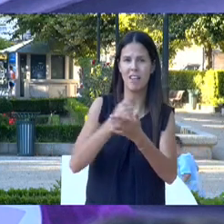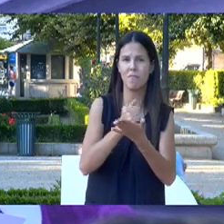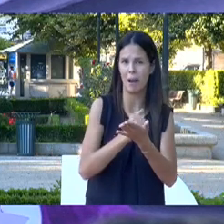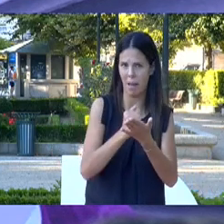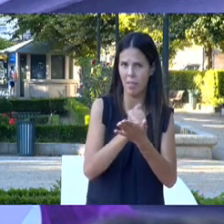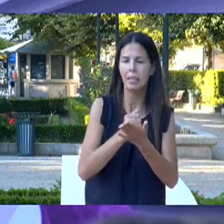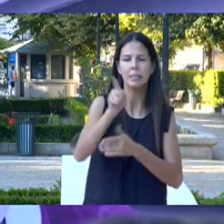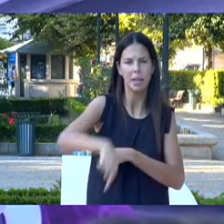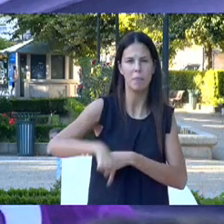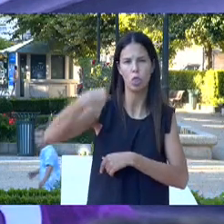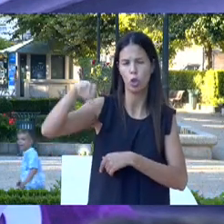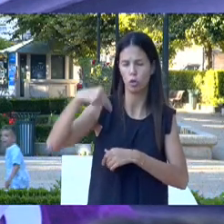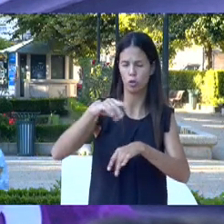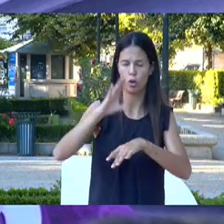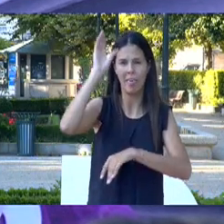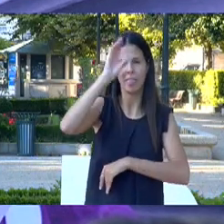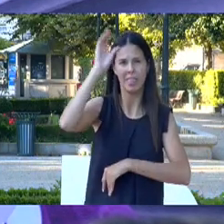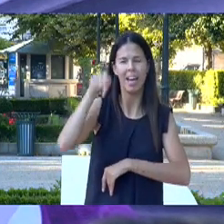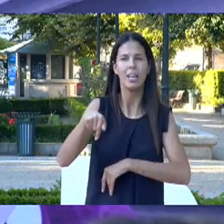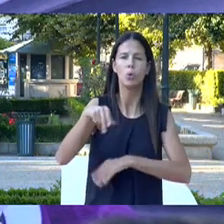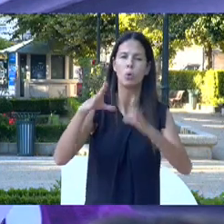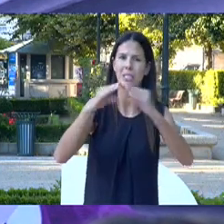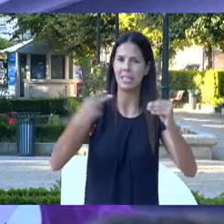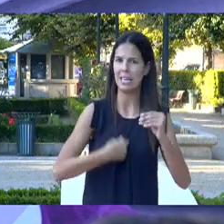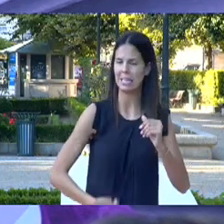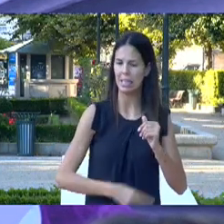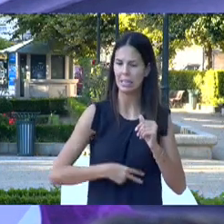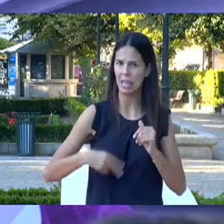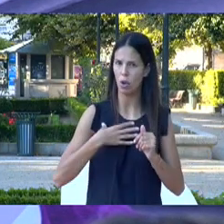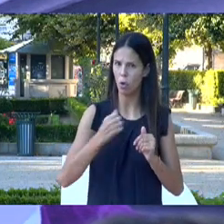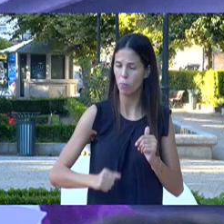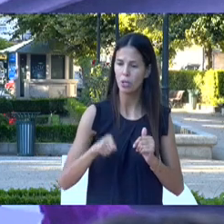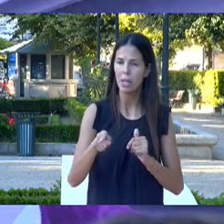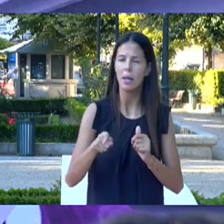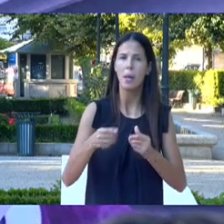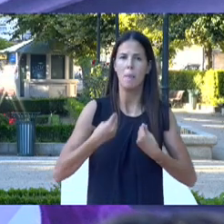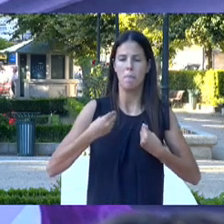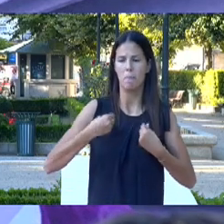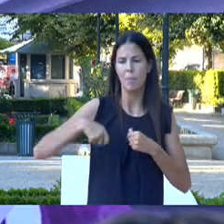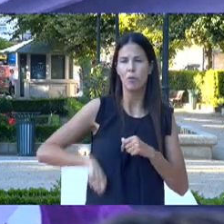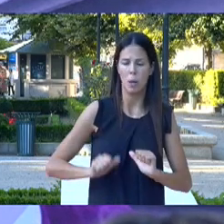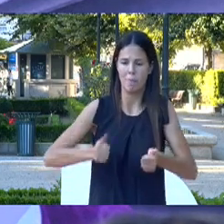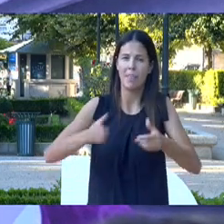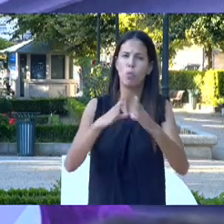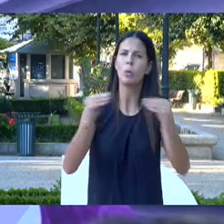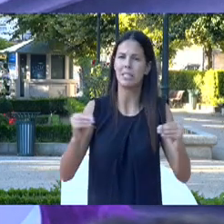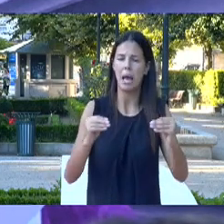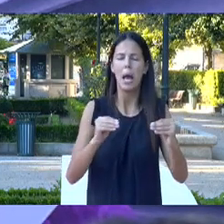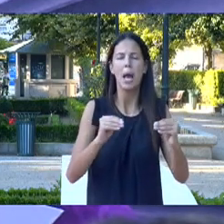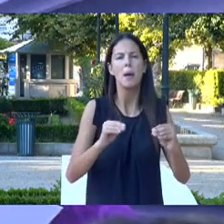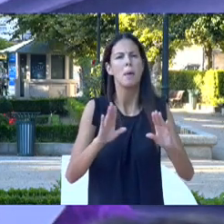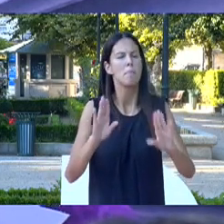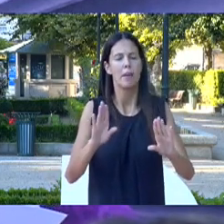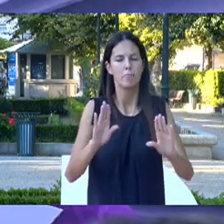tamén doutor en Ciencias, ali na USC, e inicia a súa vida profesional na universidade, aínda que axiña